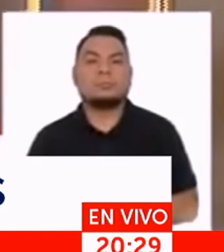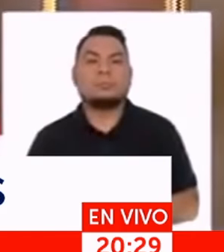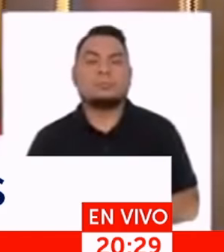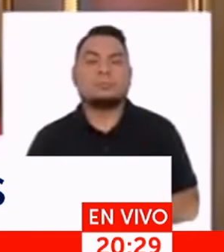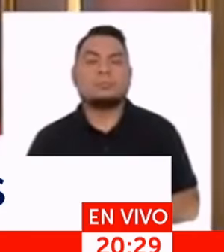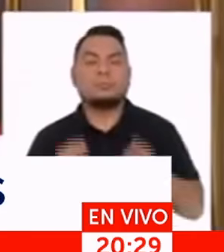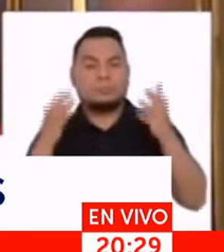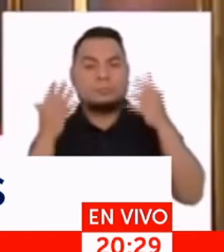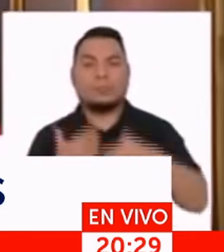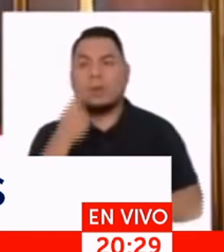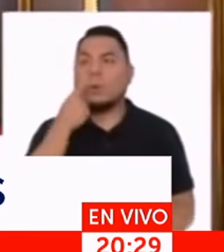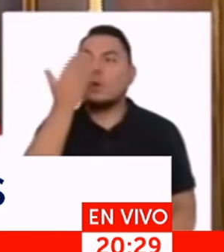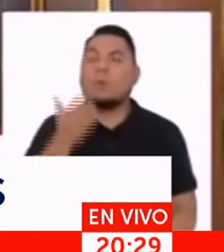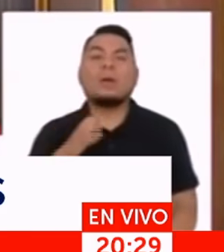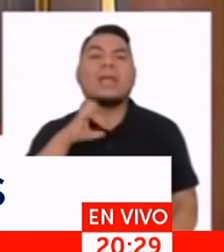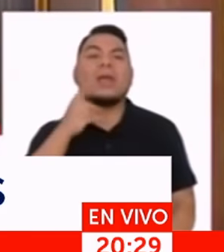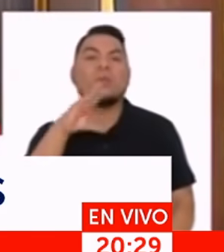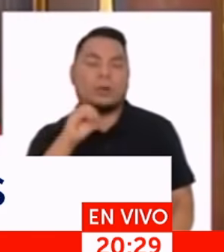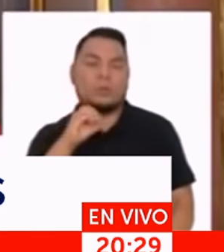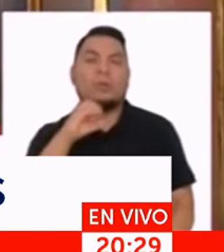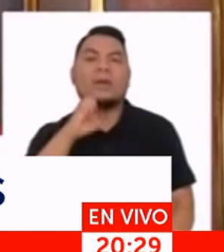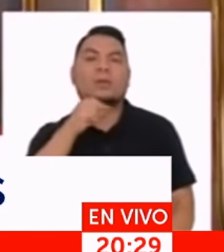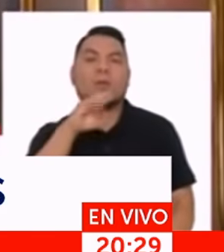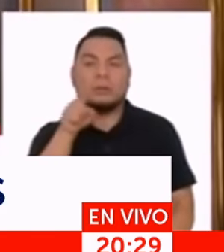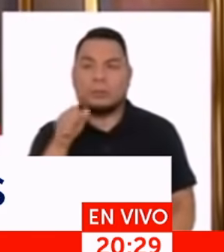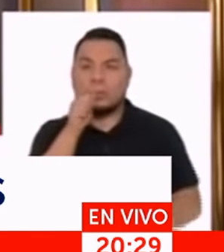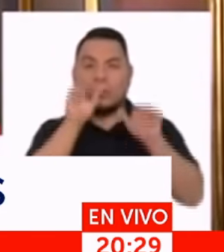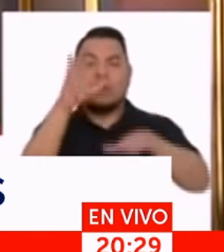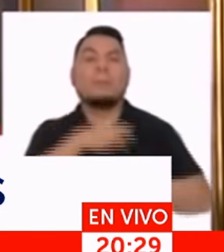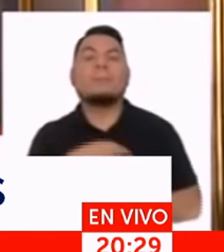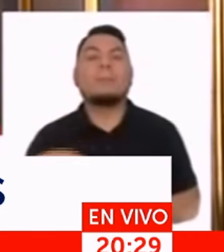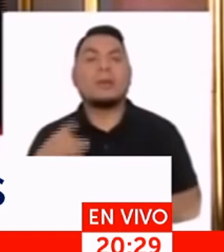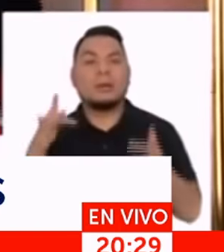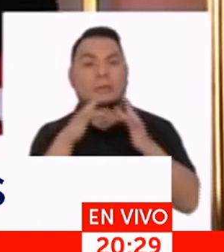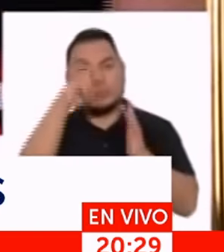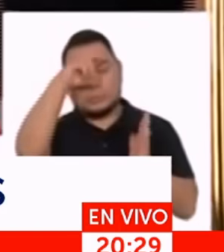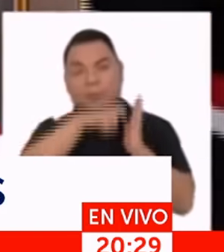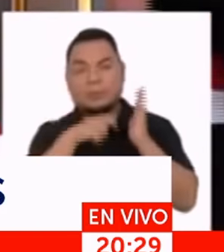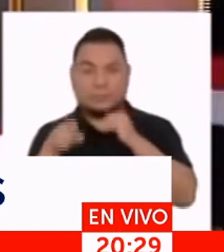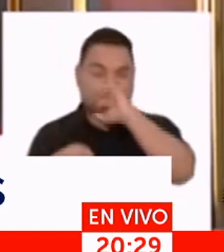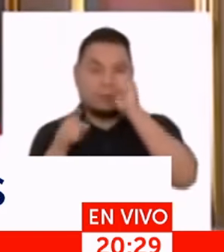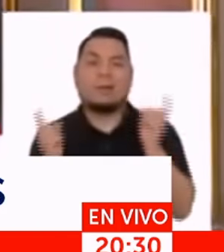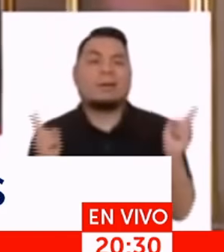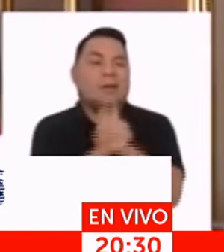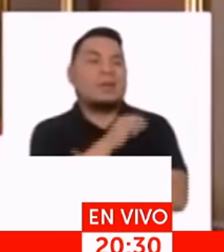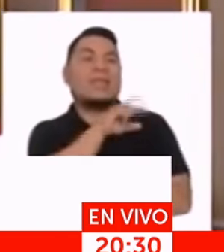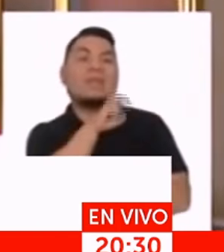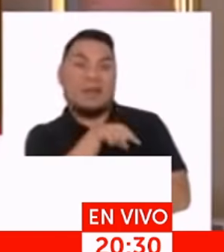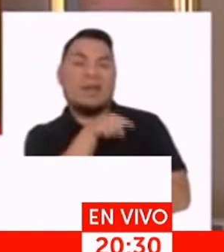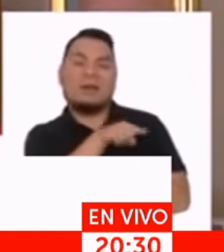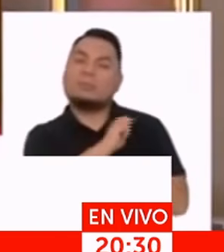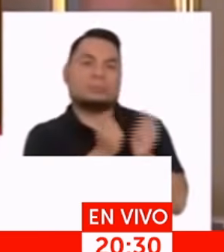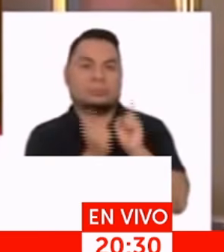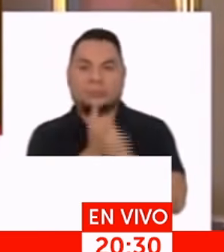toma juramento el nuevo ministro de Energía y Minas, Eduardo González Torre. Continúa